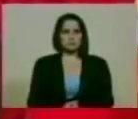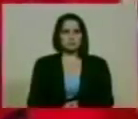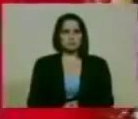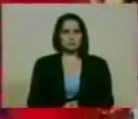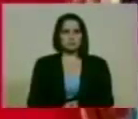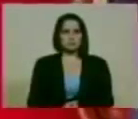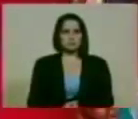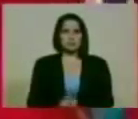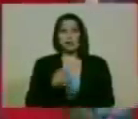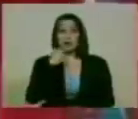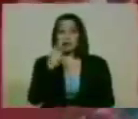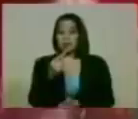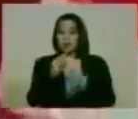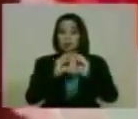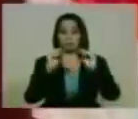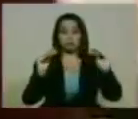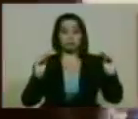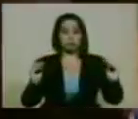Y le digo,